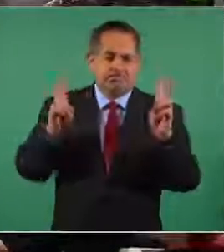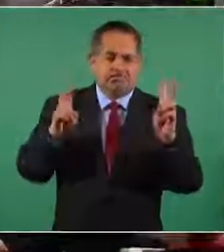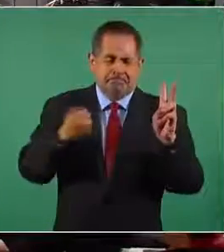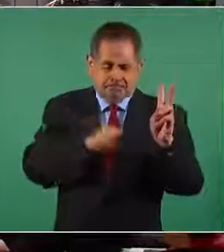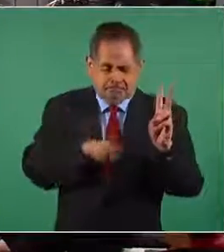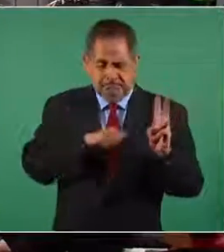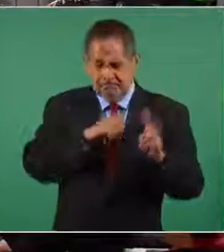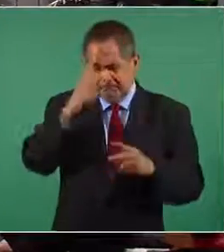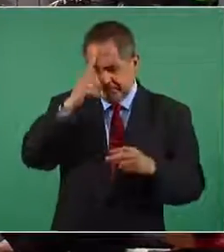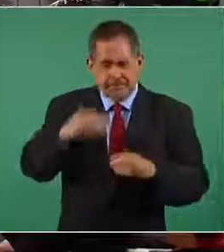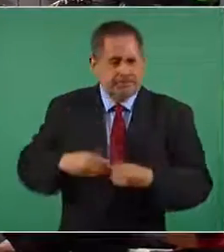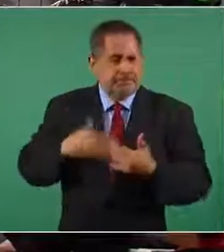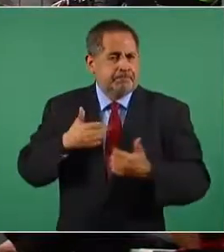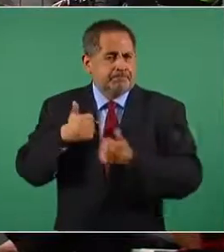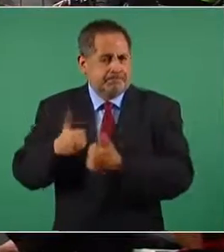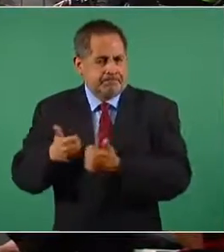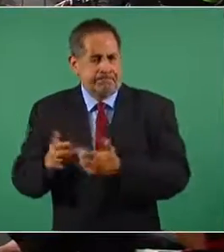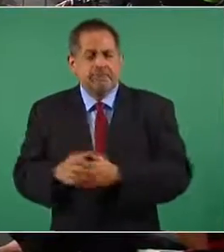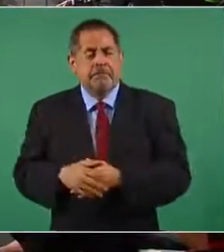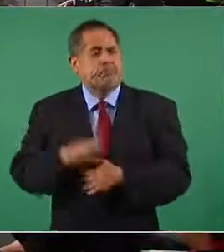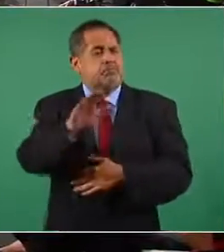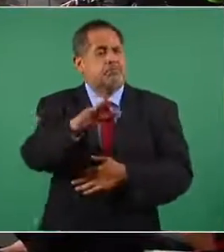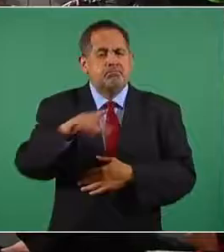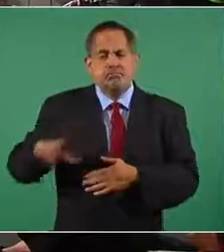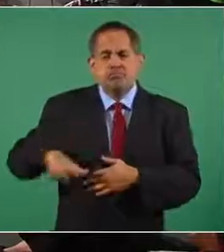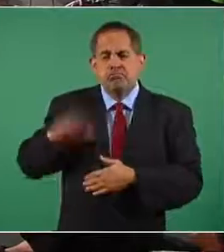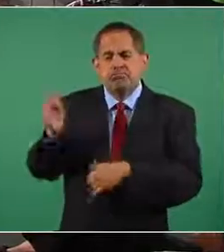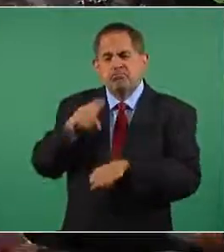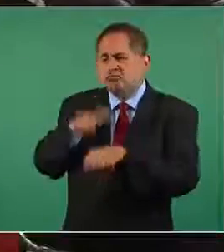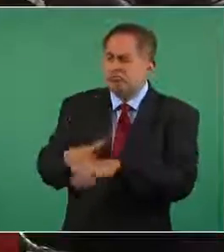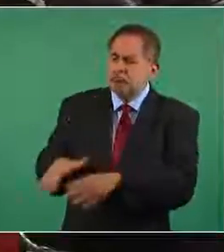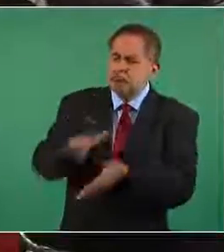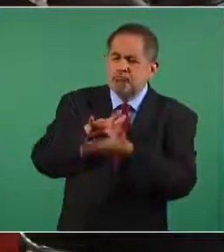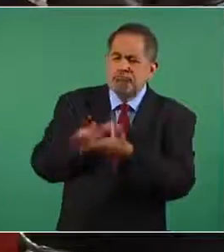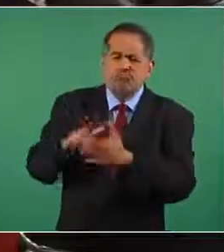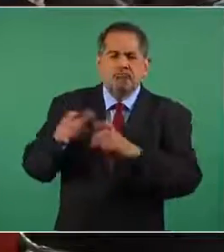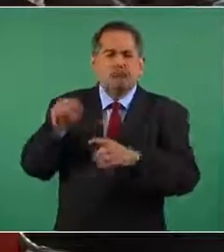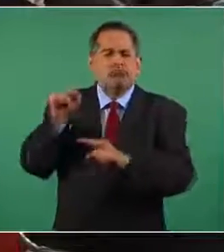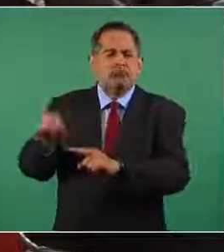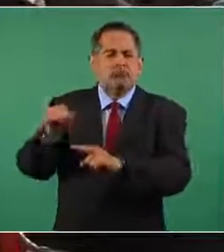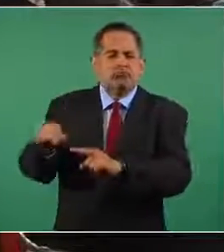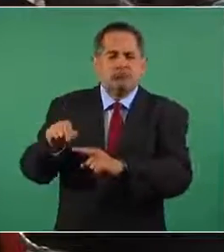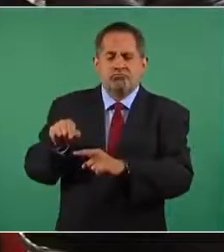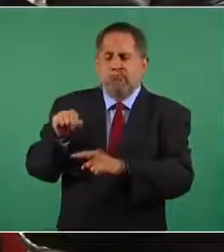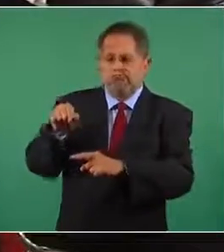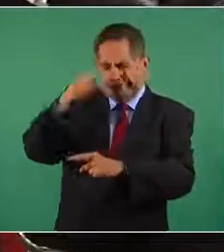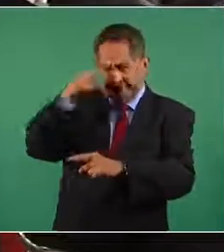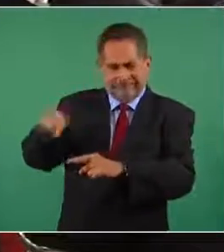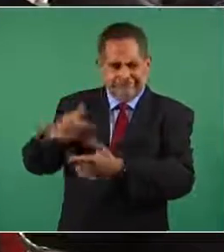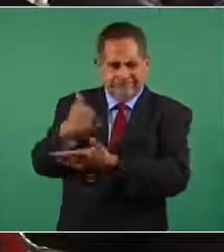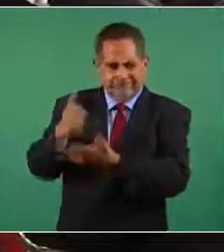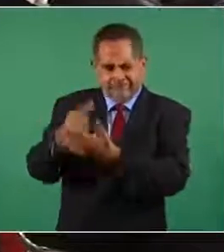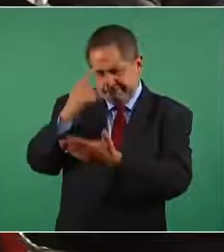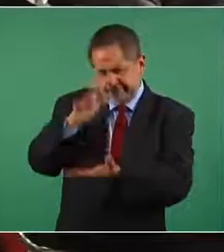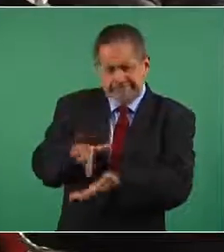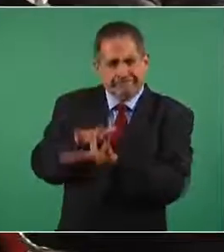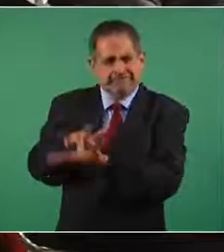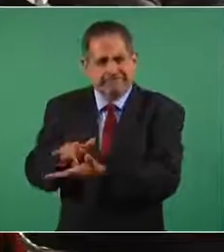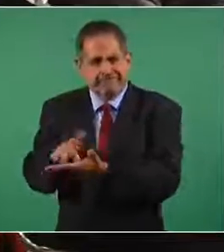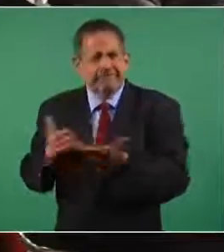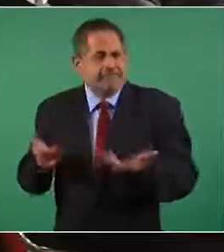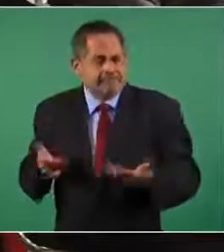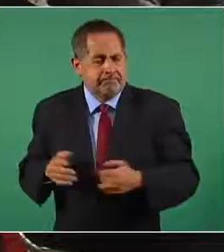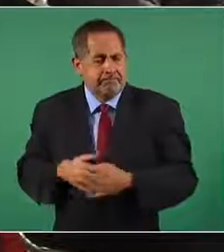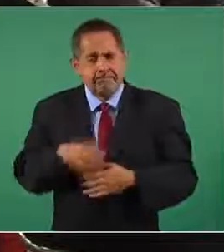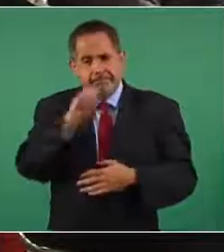Bienestar. Quisiera saber de qué manera el gobierno federal va a apoyar este proyecto de manera local y también